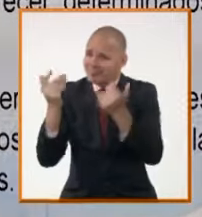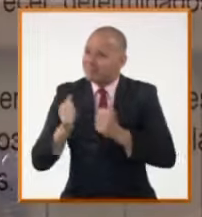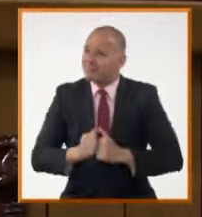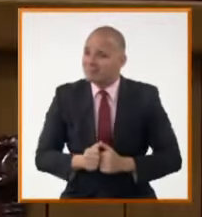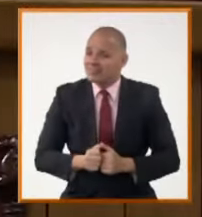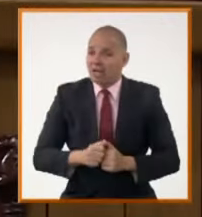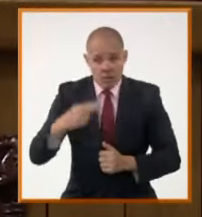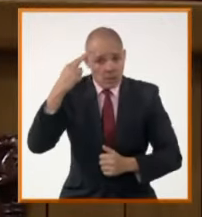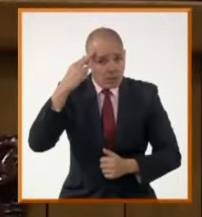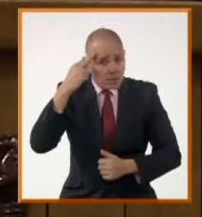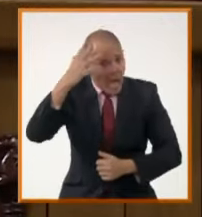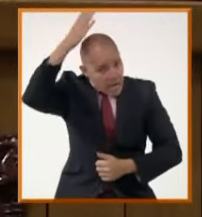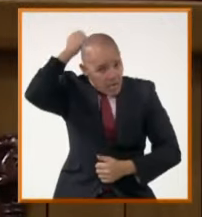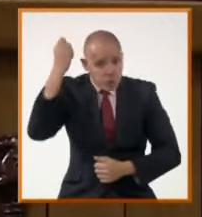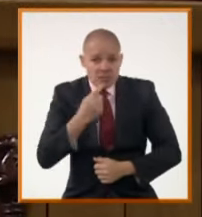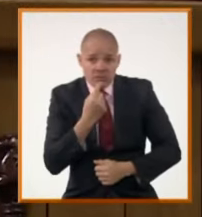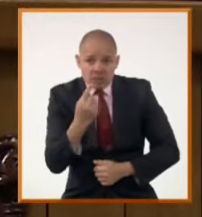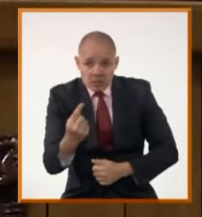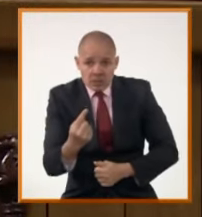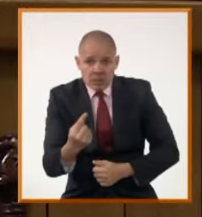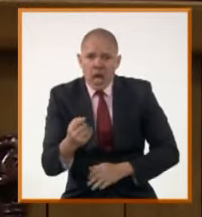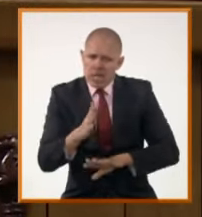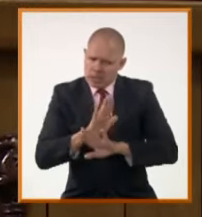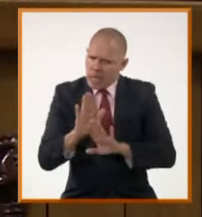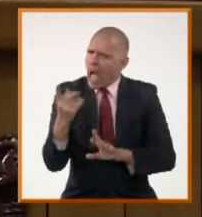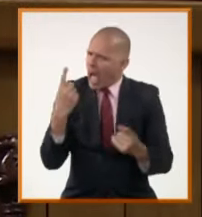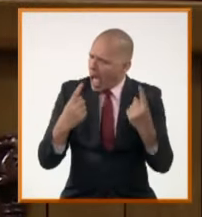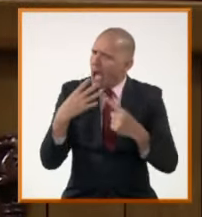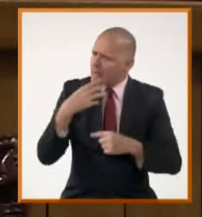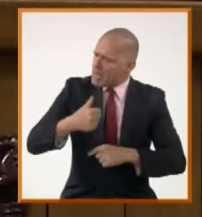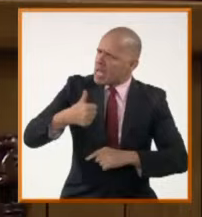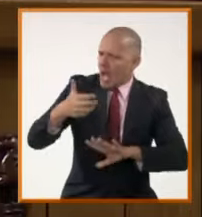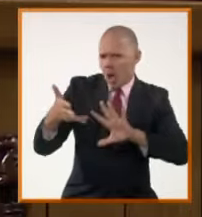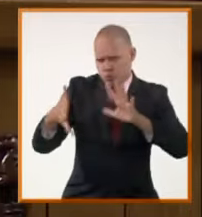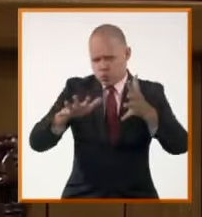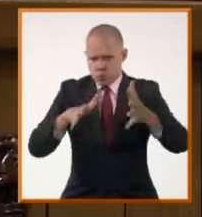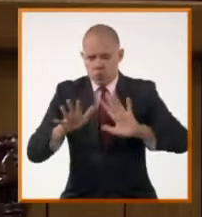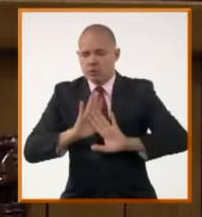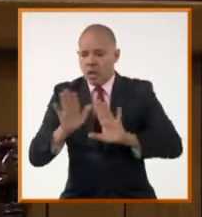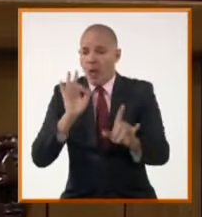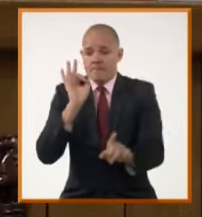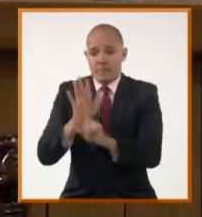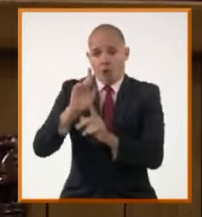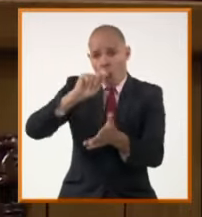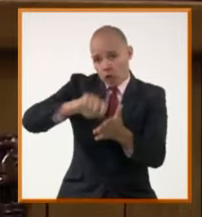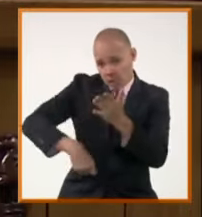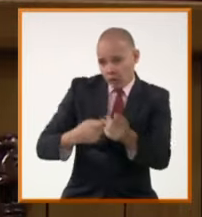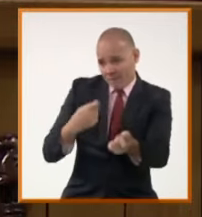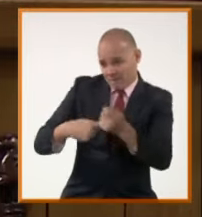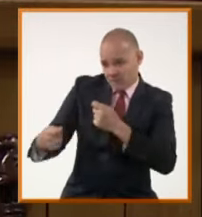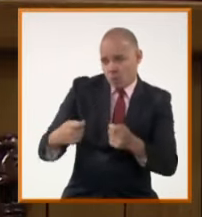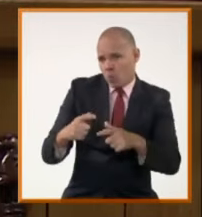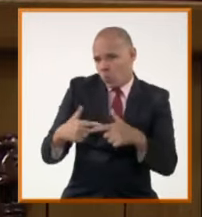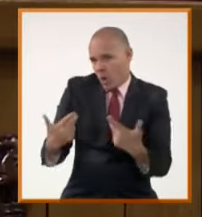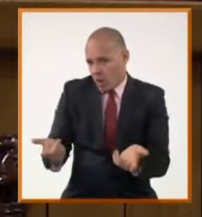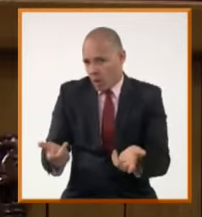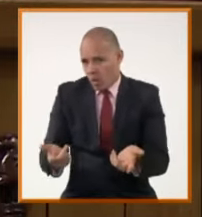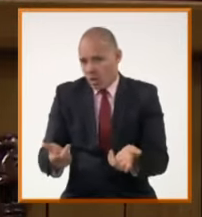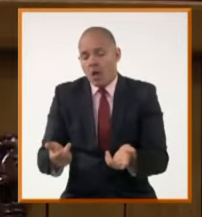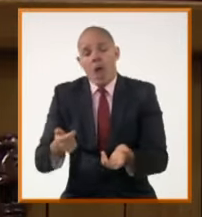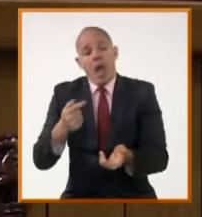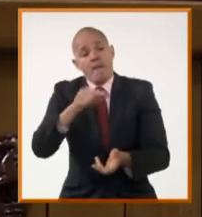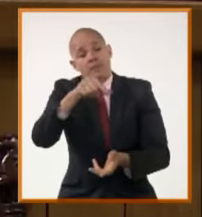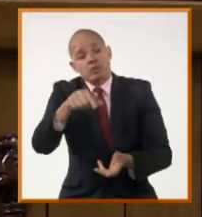Se ha avanzado. Hay varias negociaciones en curso donde estamos ofreciendo tomar la tierra, el